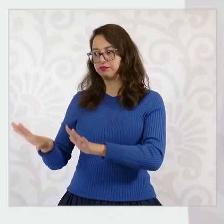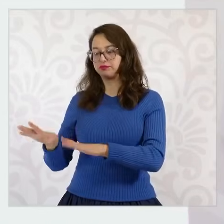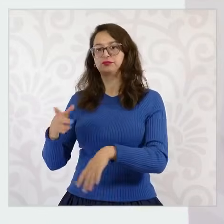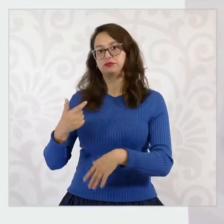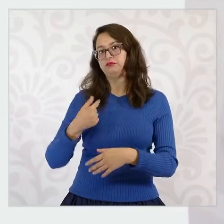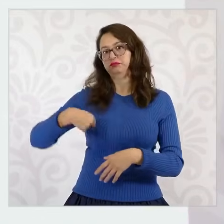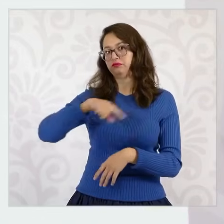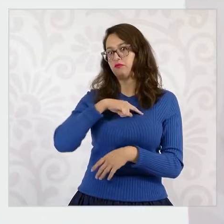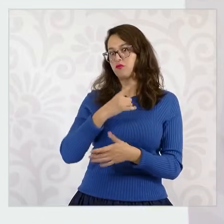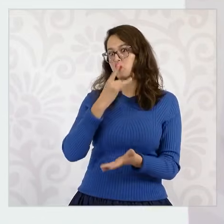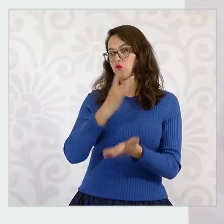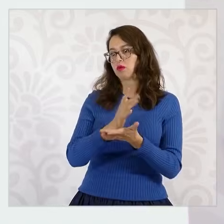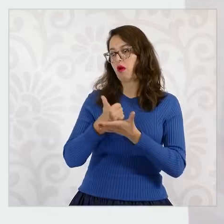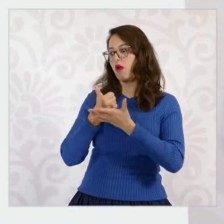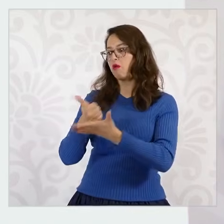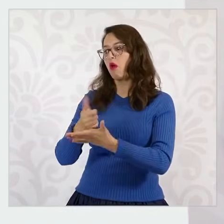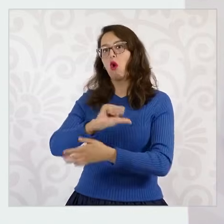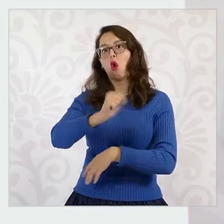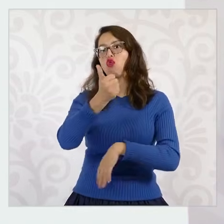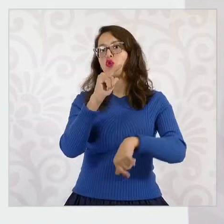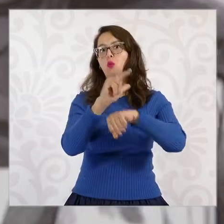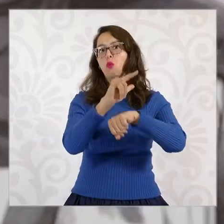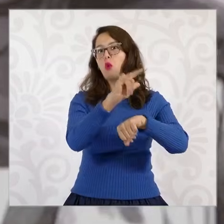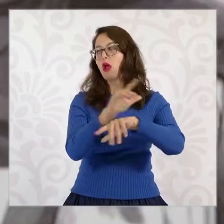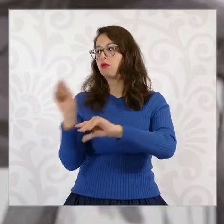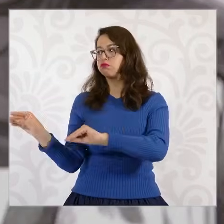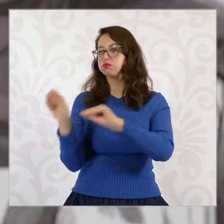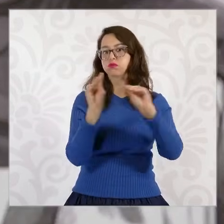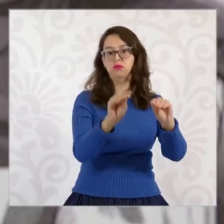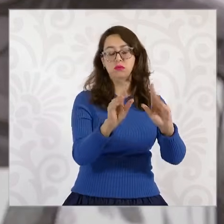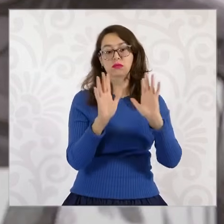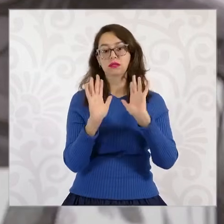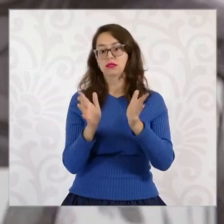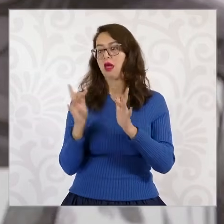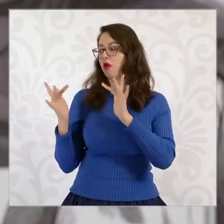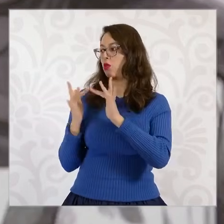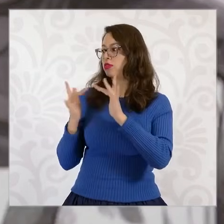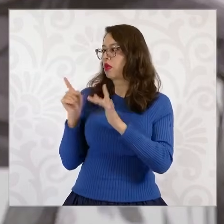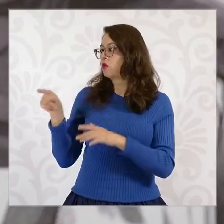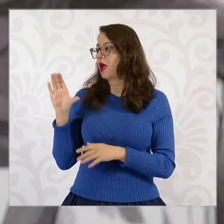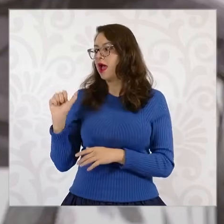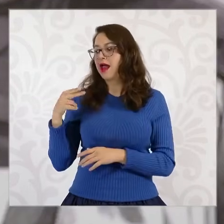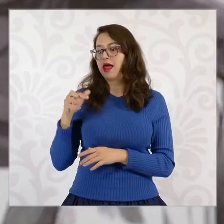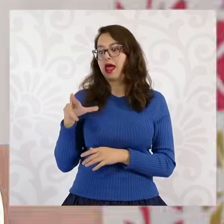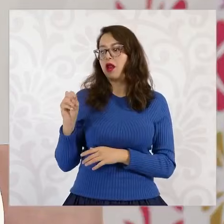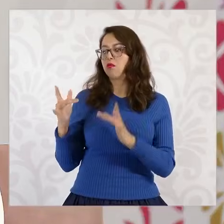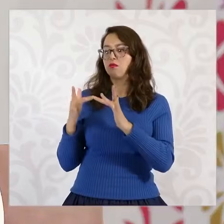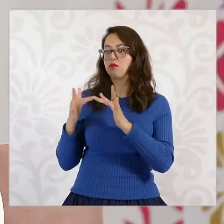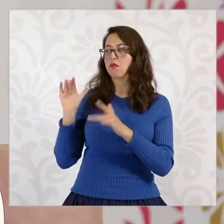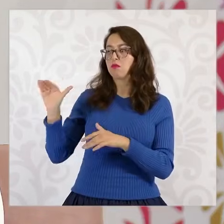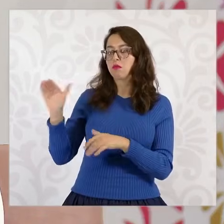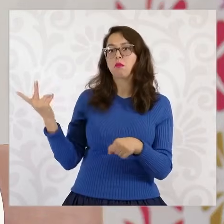apoyo de la Secretaría de Infraestructura, Comunicaciones y Transportes, y ya estamos hablando con Canaero para establecer un canal de comunicación en caso de que nos